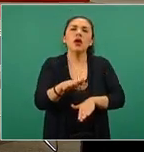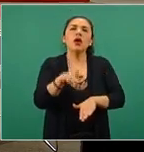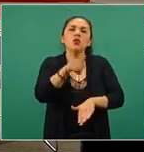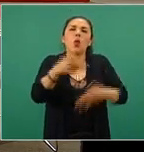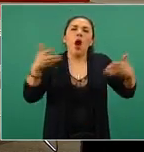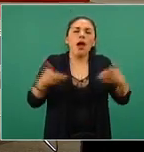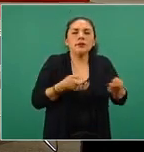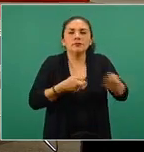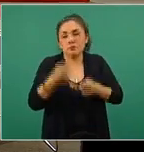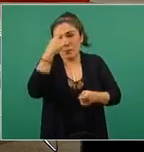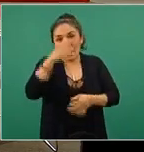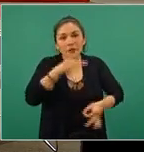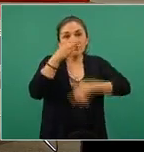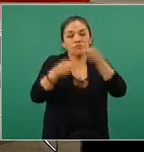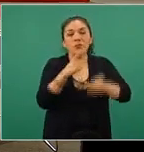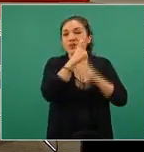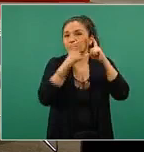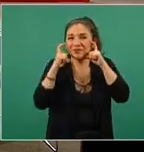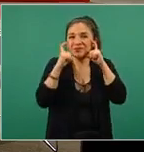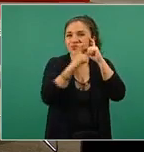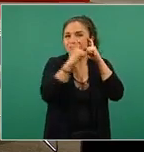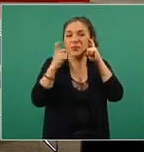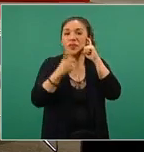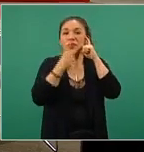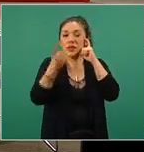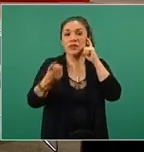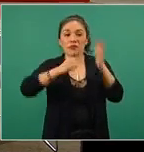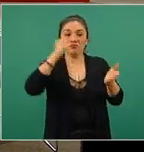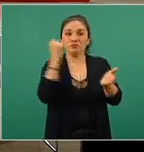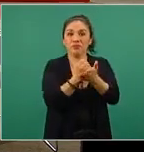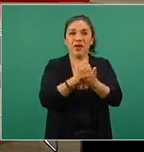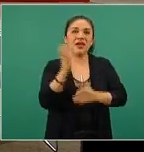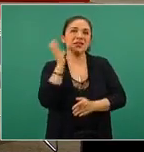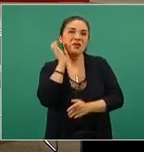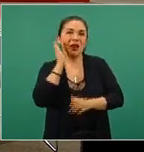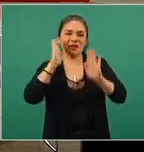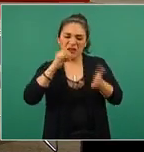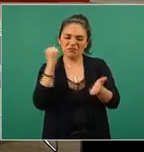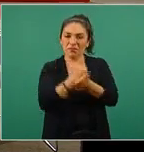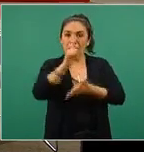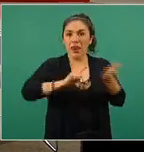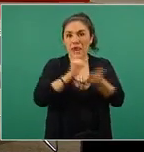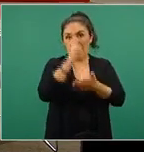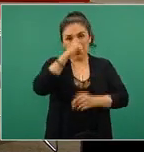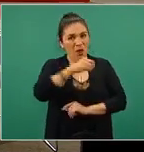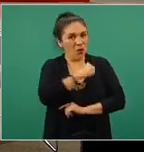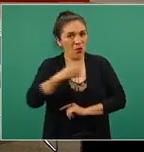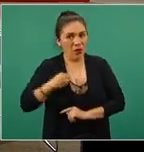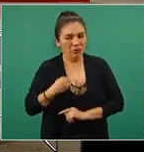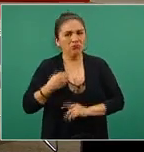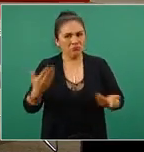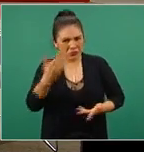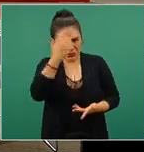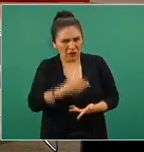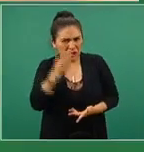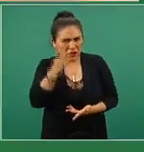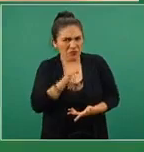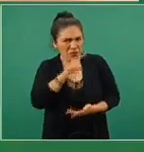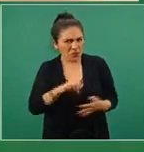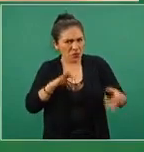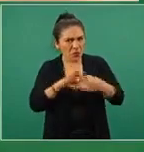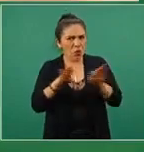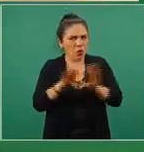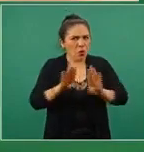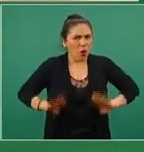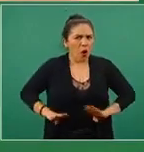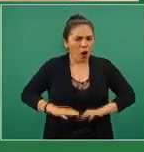que tomaron para la promoción del uso de cubrebocas. Decían que el Congreso aprobó una ley para hacerlo obligatorio. Saber si esto corresponde a